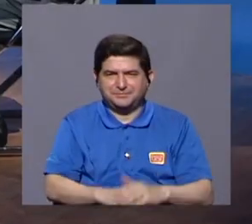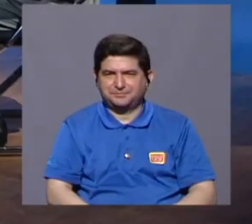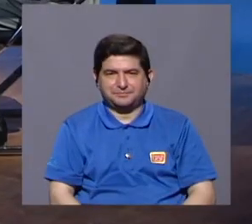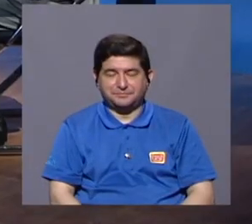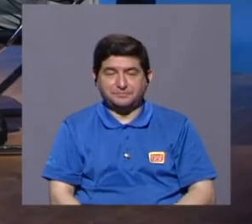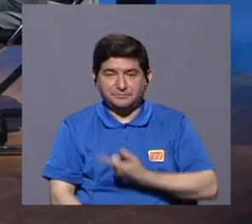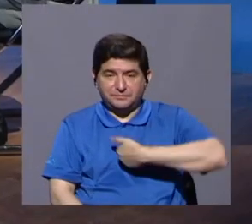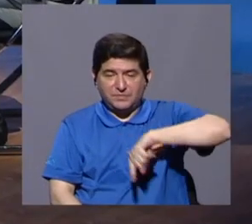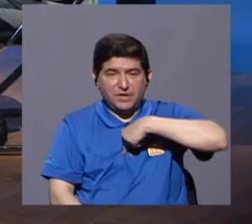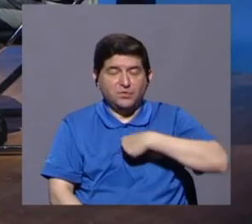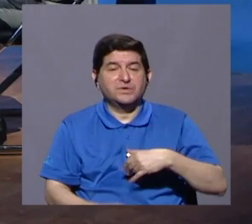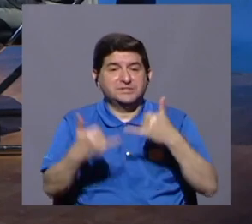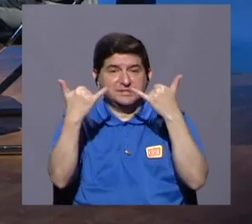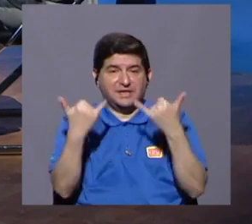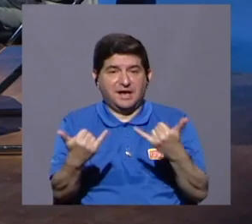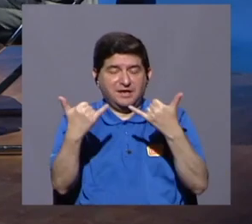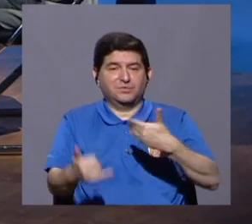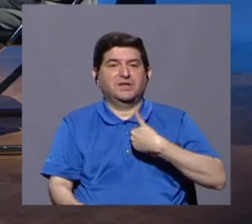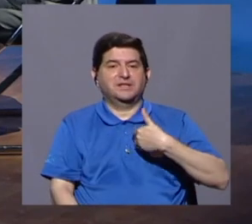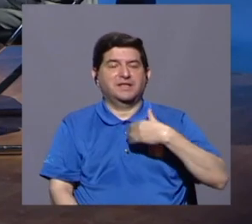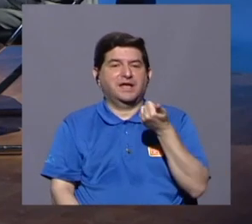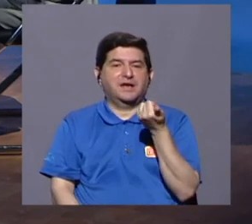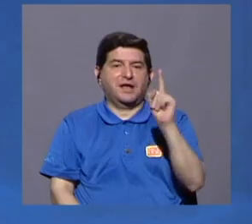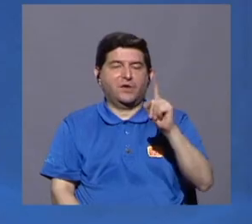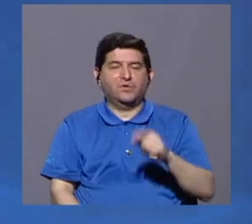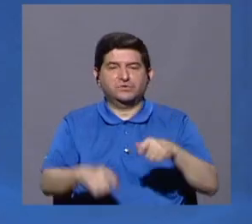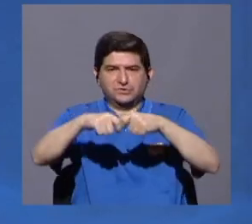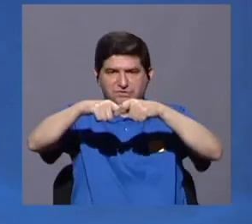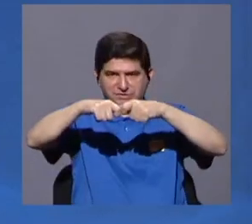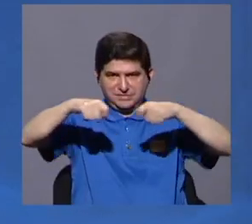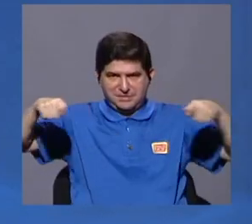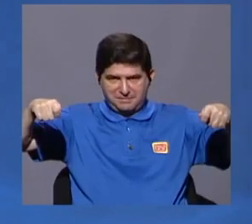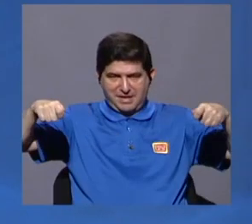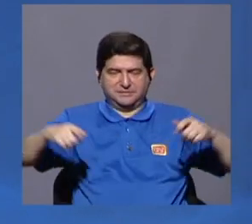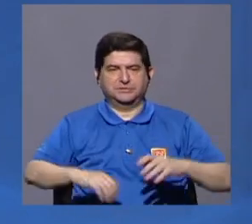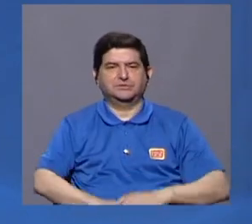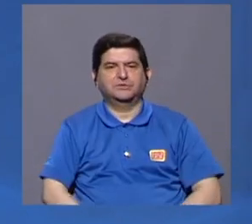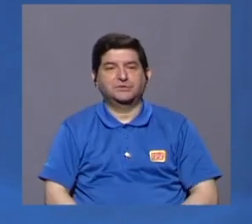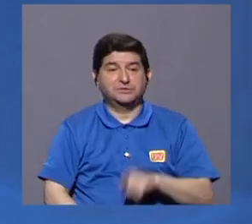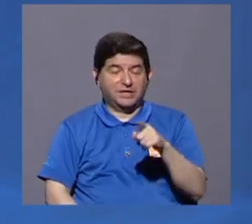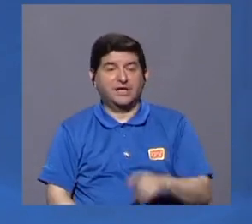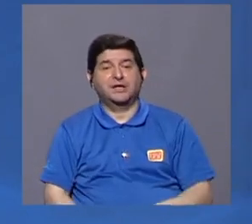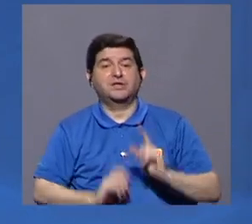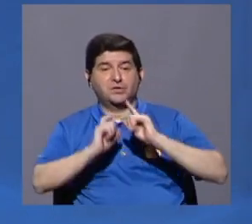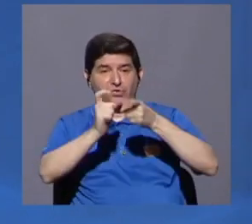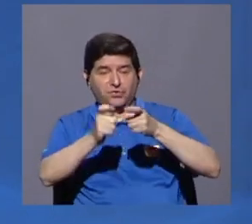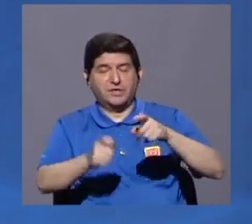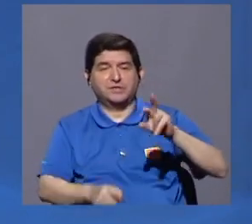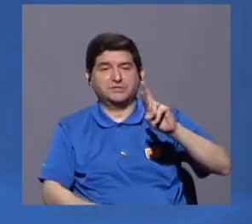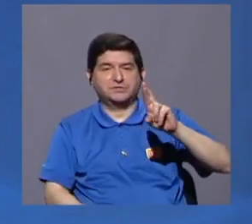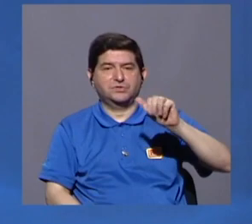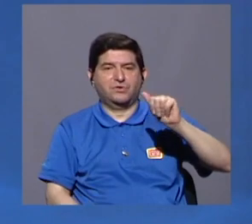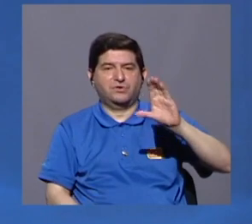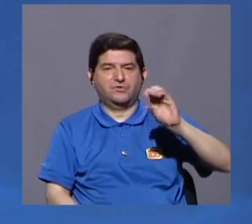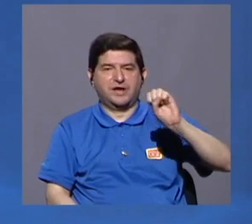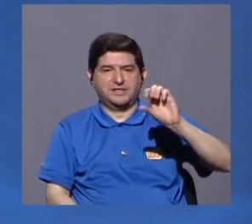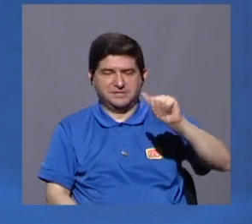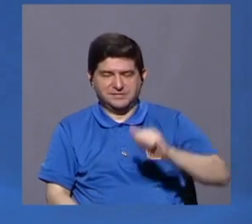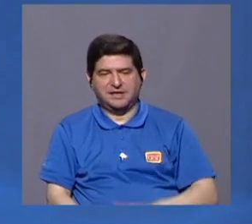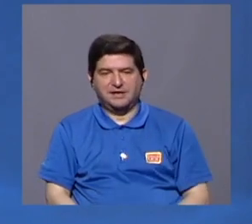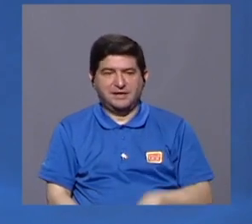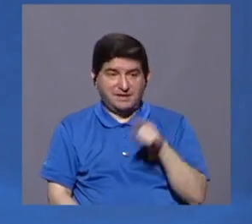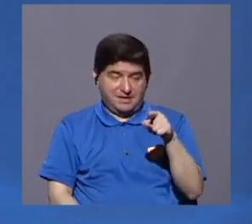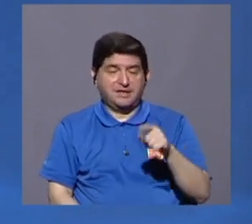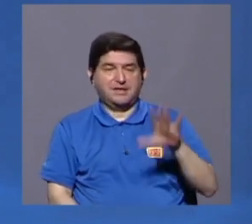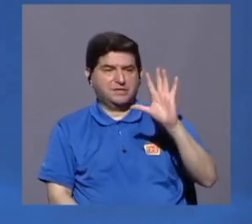sin nuestra antena ahorita tiene 11 metros de diámetro que dicho sea de paso fue una donación de brax a este y ese